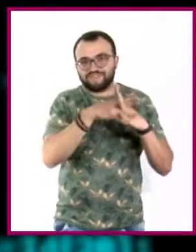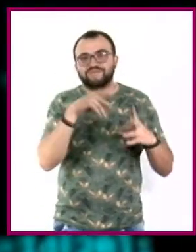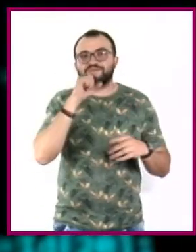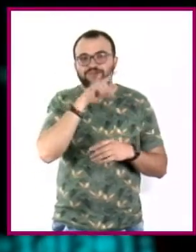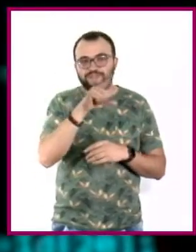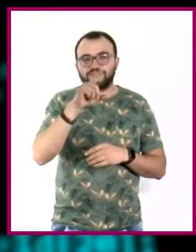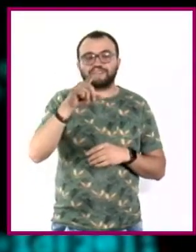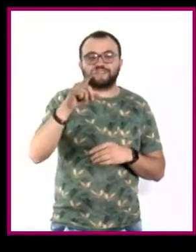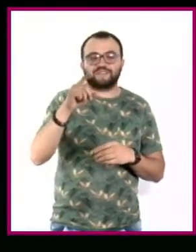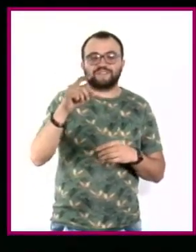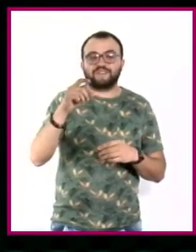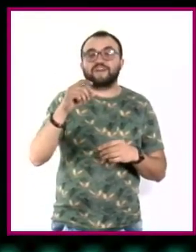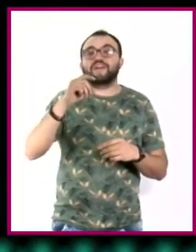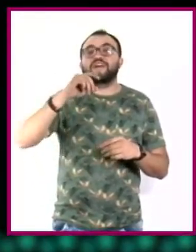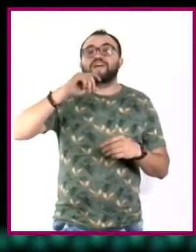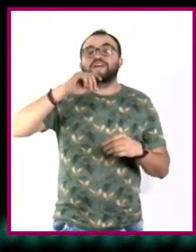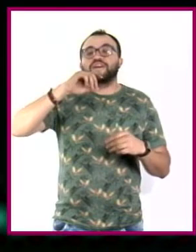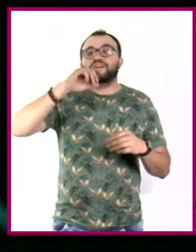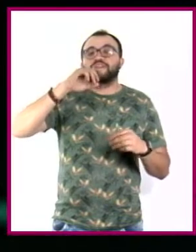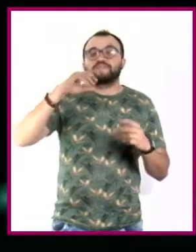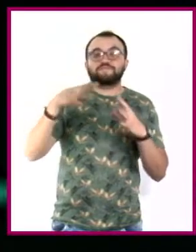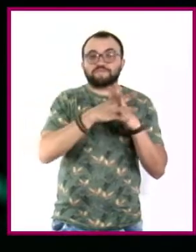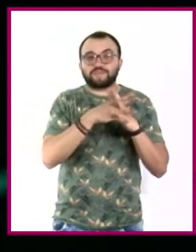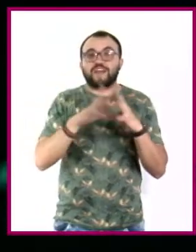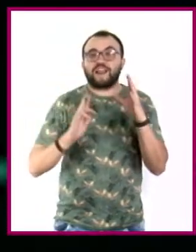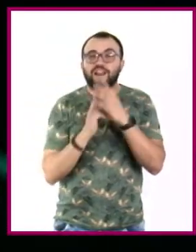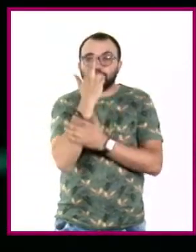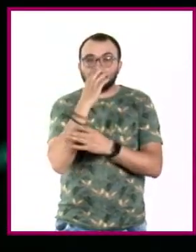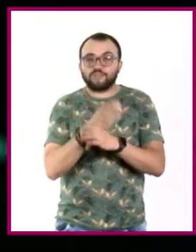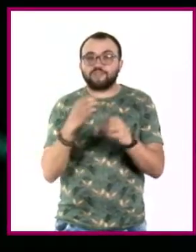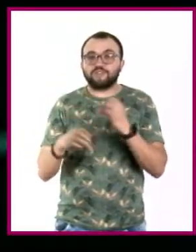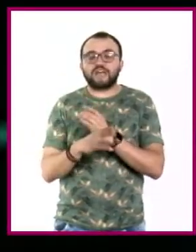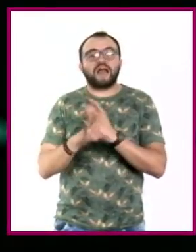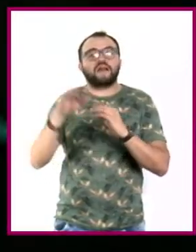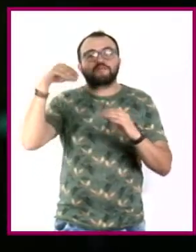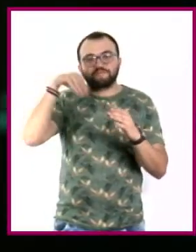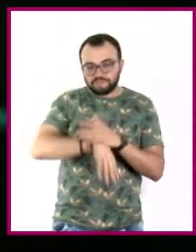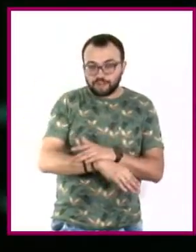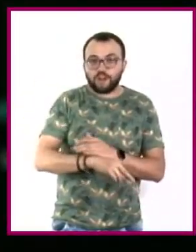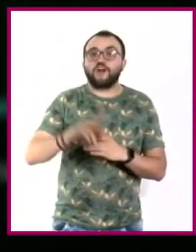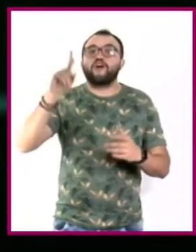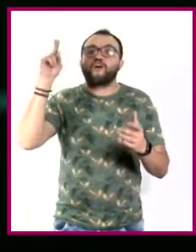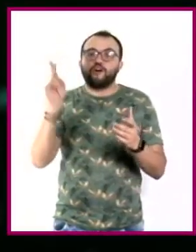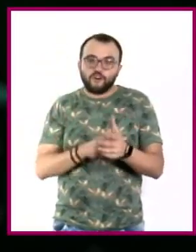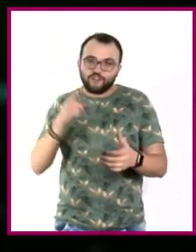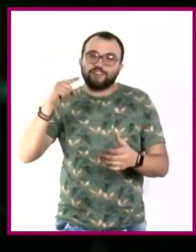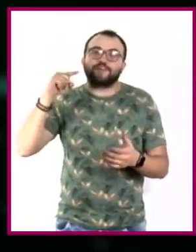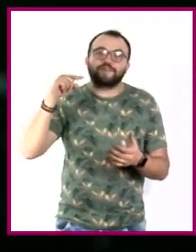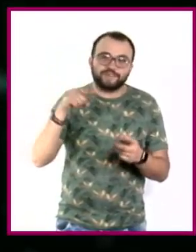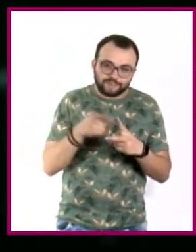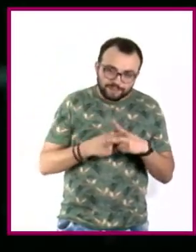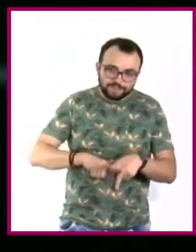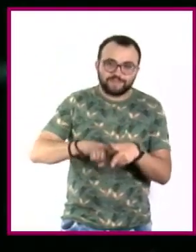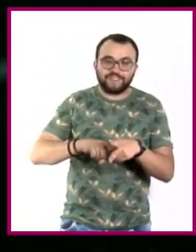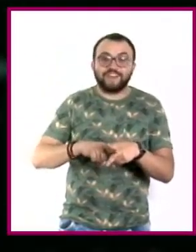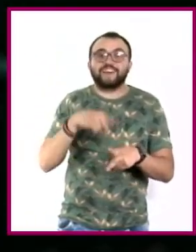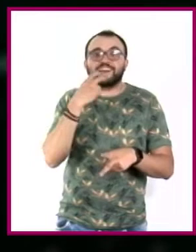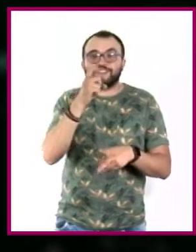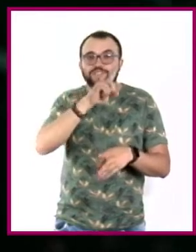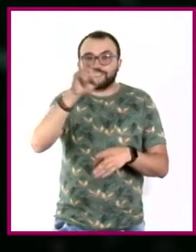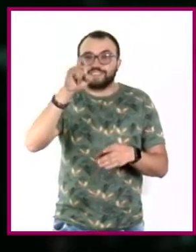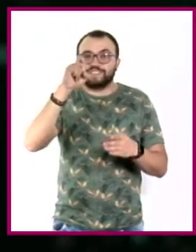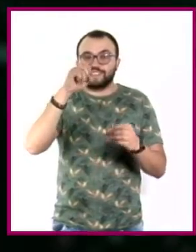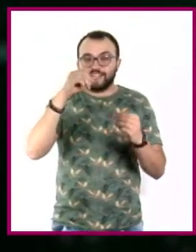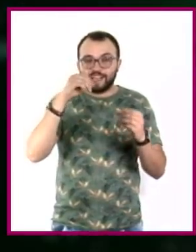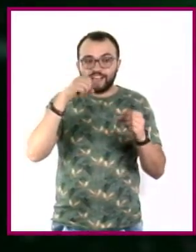ciclo volvió a empezar. O sea que los datos muestran que en un periodo de 100 años se produce una superproducción de las